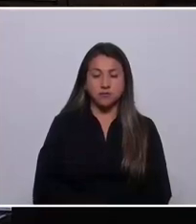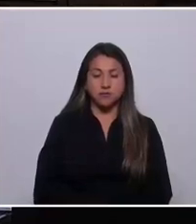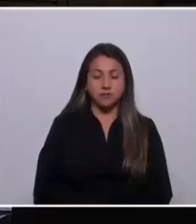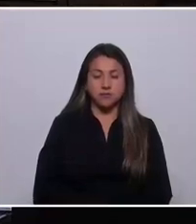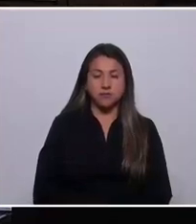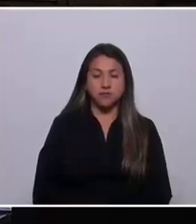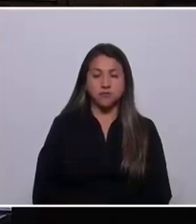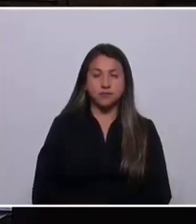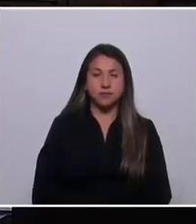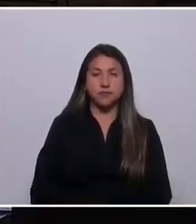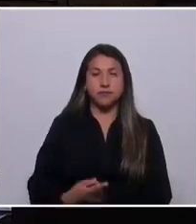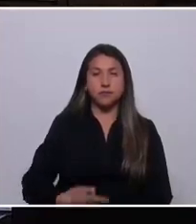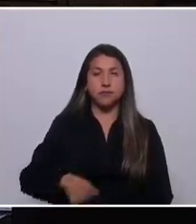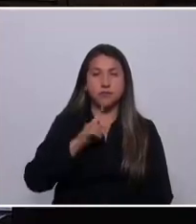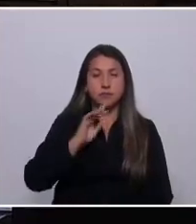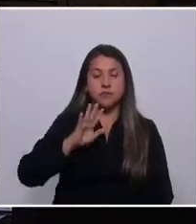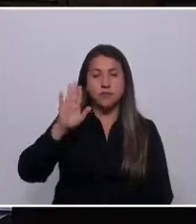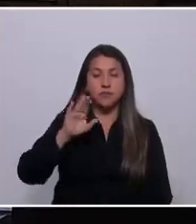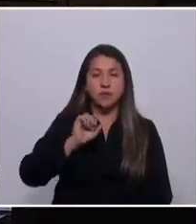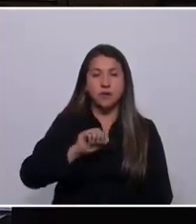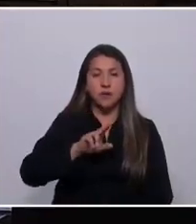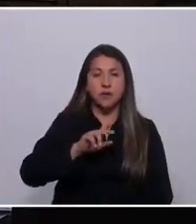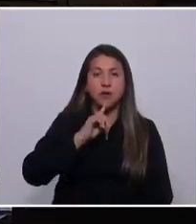Tiene la palabra el señor Luis Arturo Zúñiga.